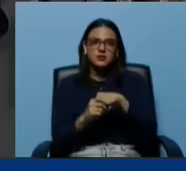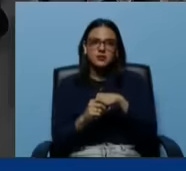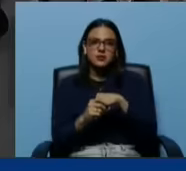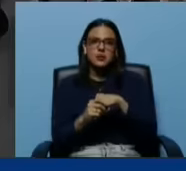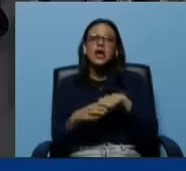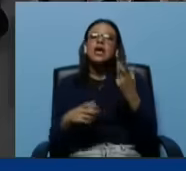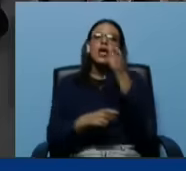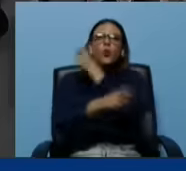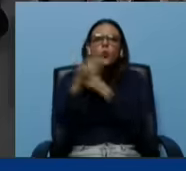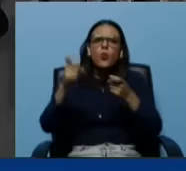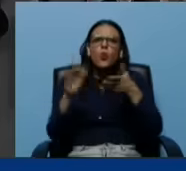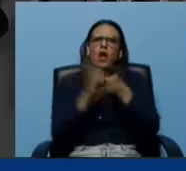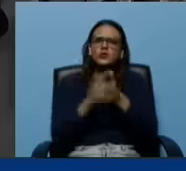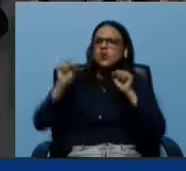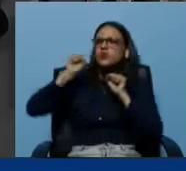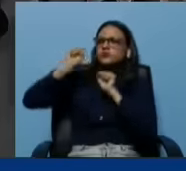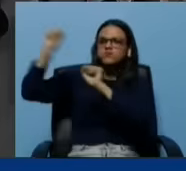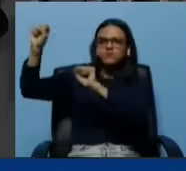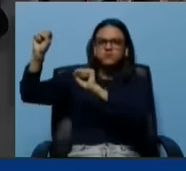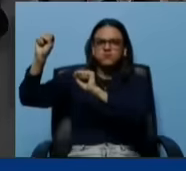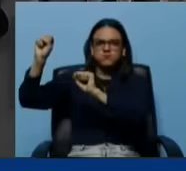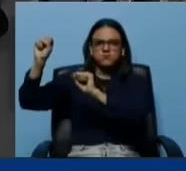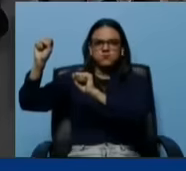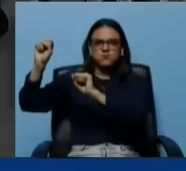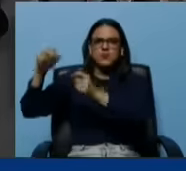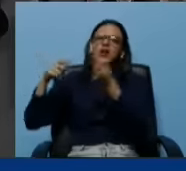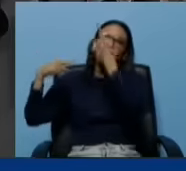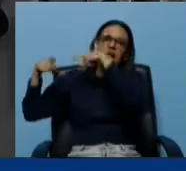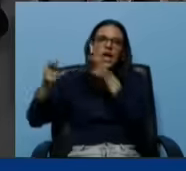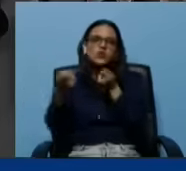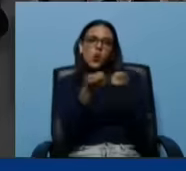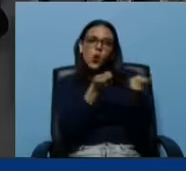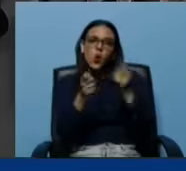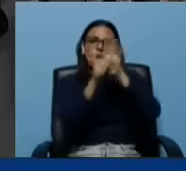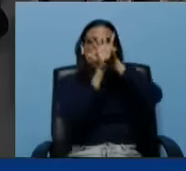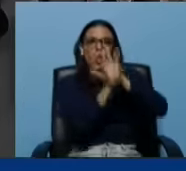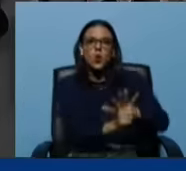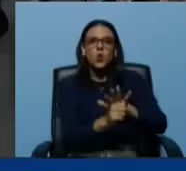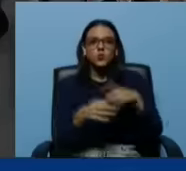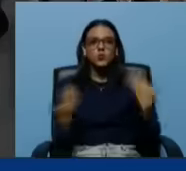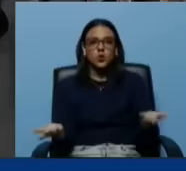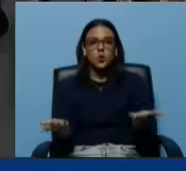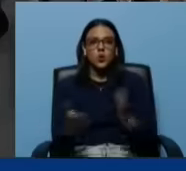que busque resistir al imperialismo.